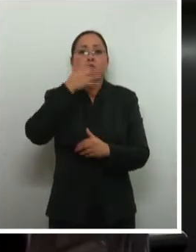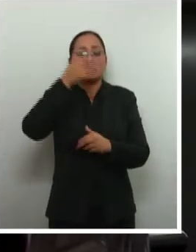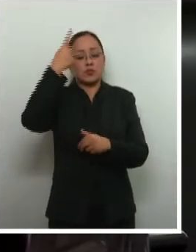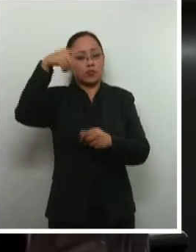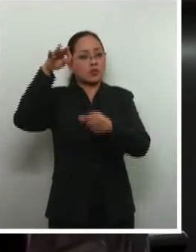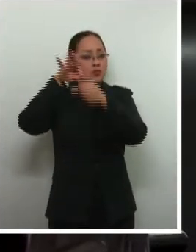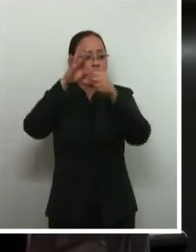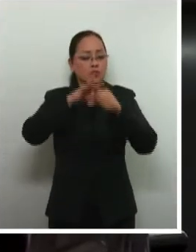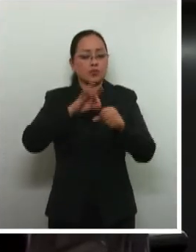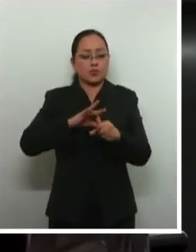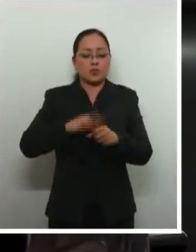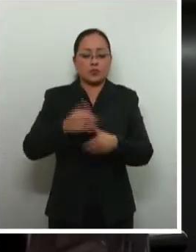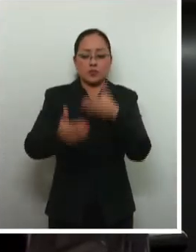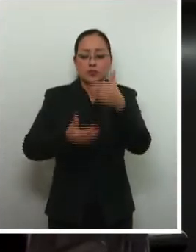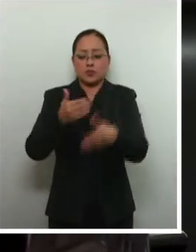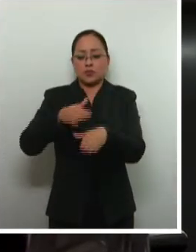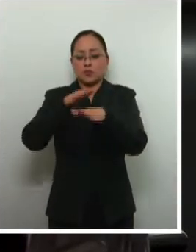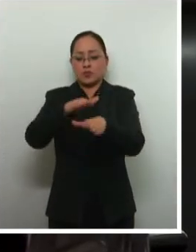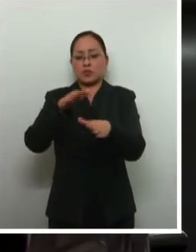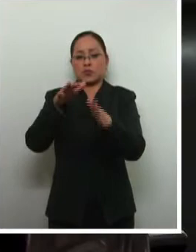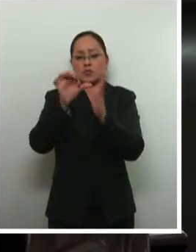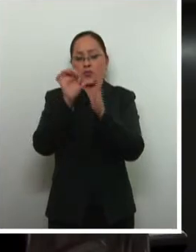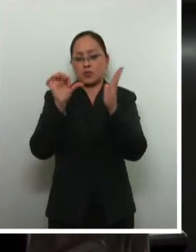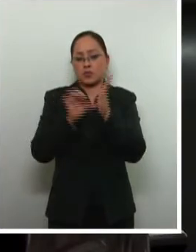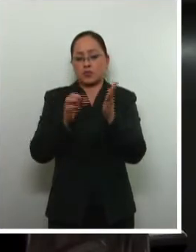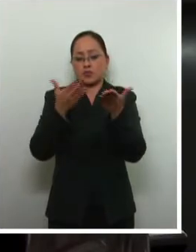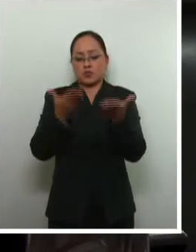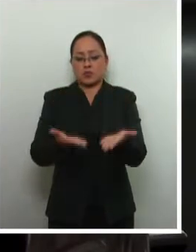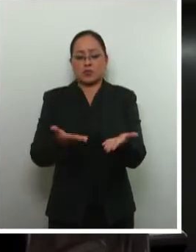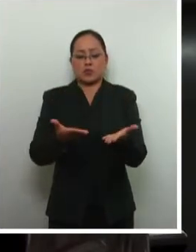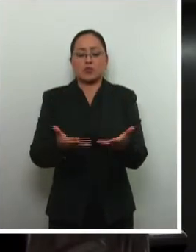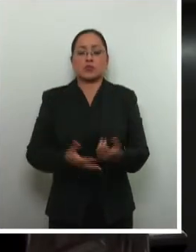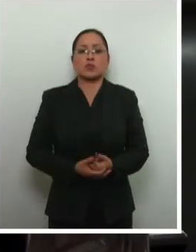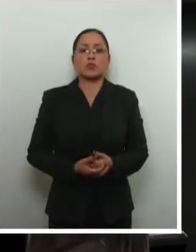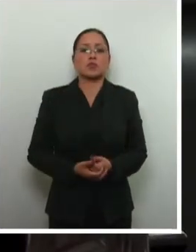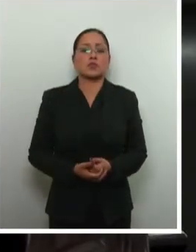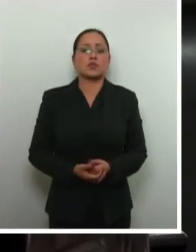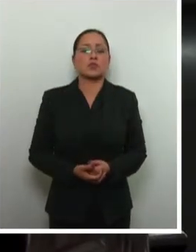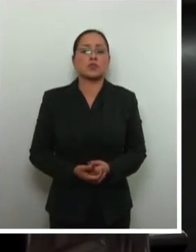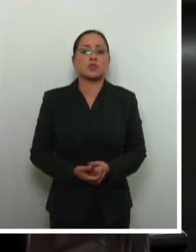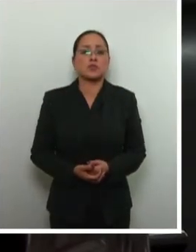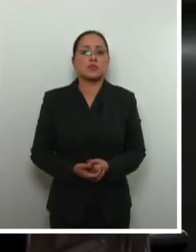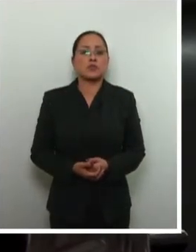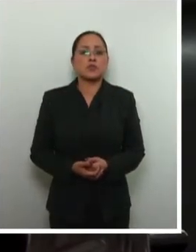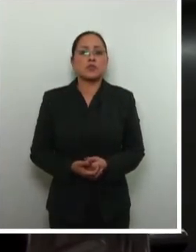para proceder a la votación de la reserva presentada.